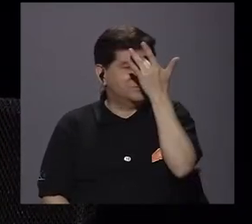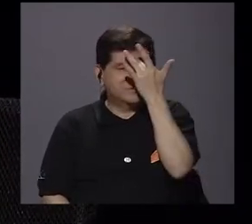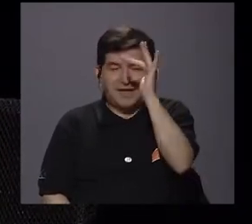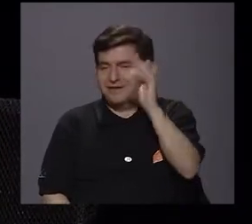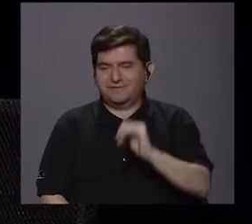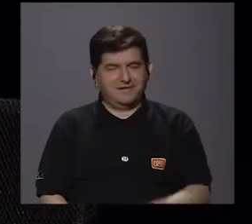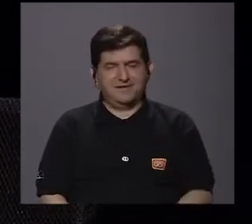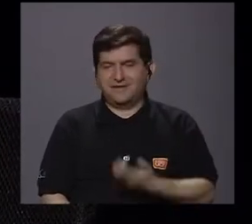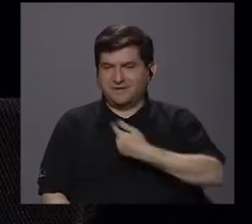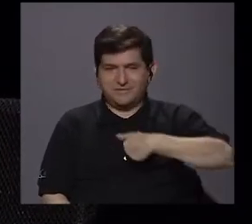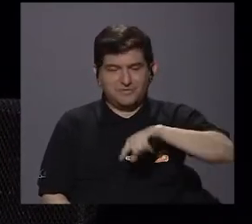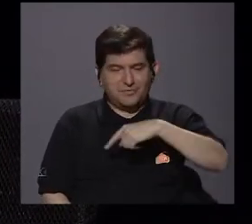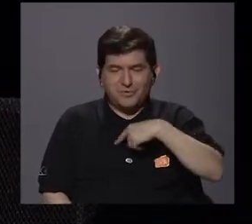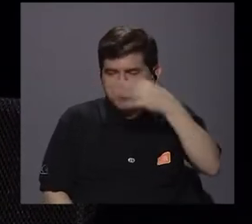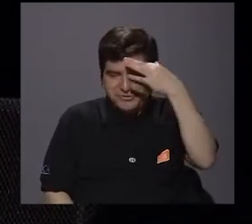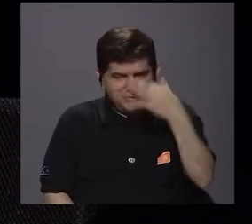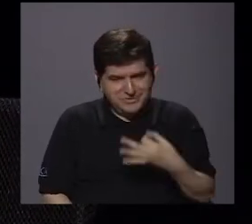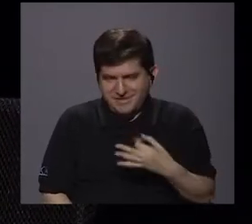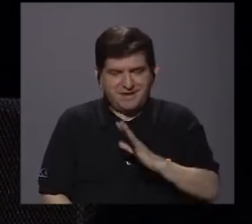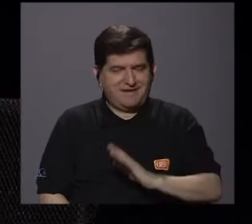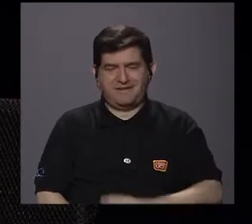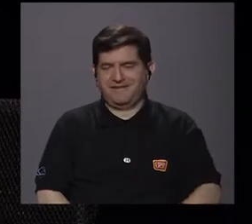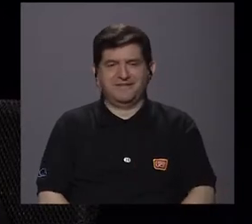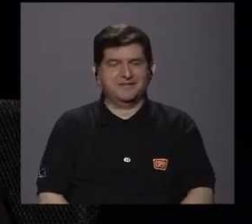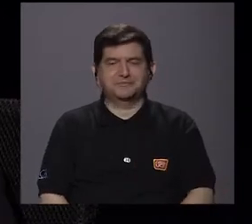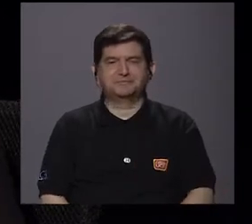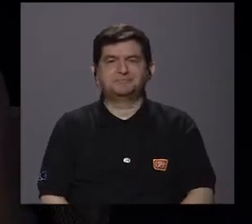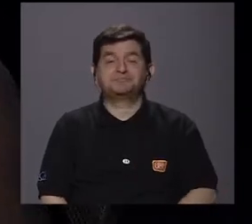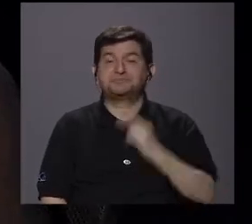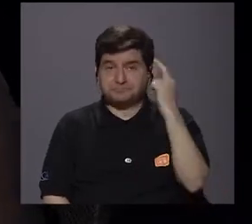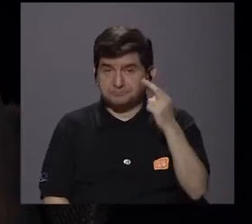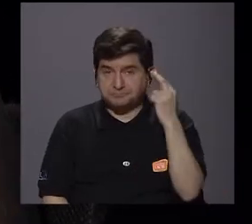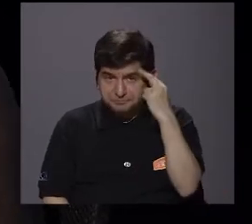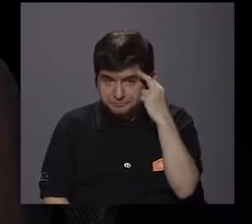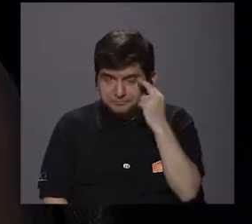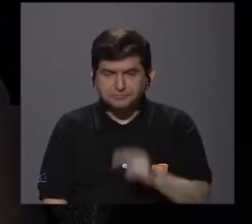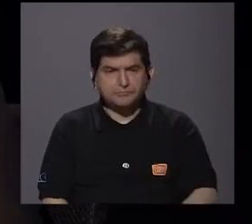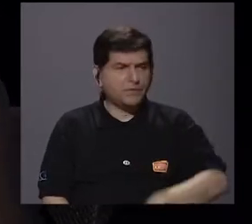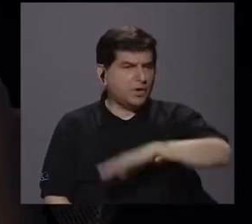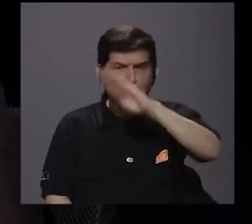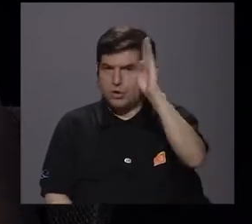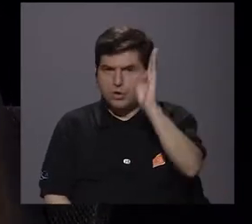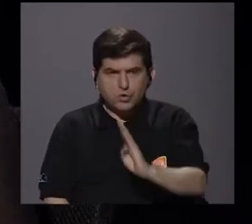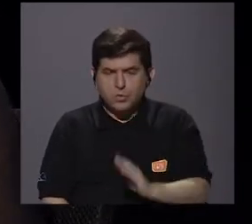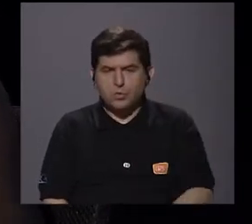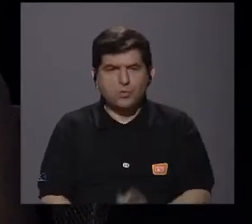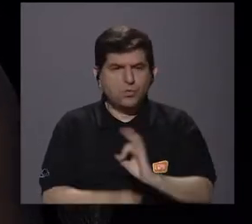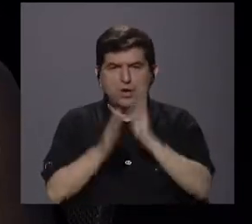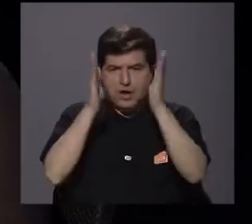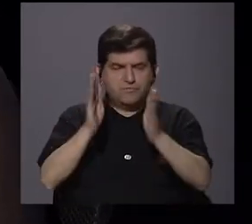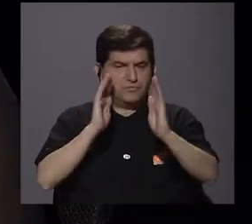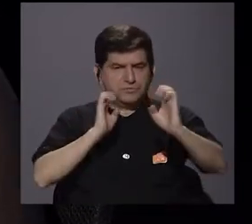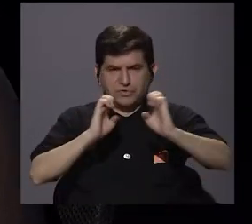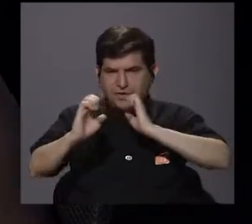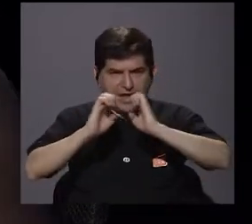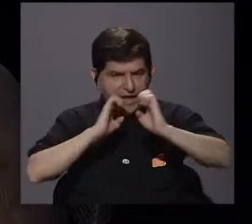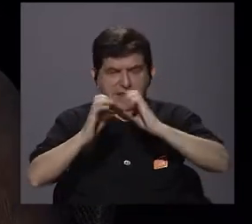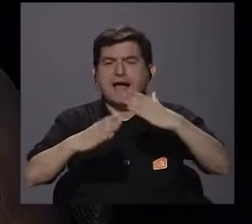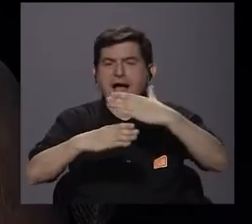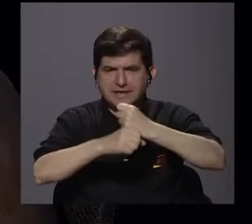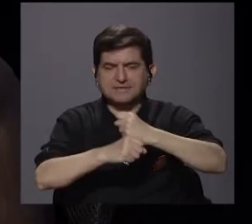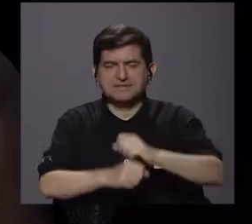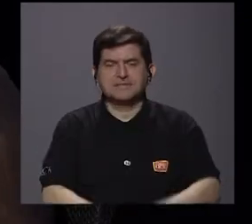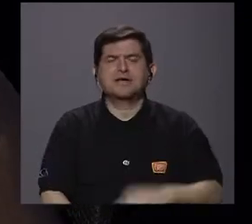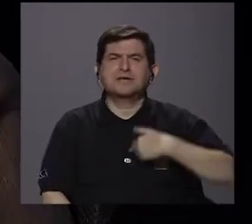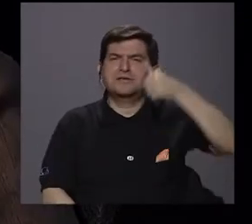inteligentes como nos han hecho creer. Ajá. Porque en ningún momento la funcionaria que me entrevista, por ejemplo,